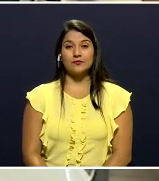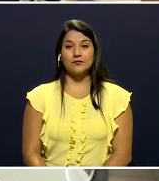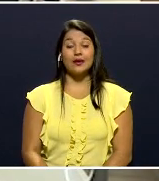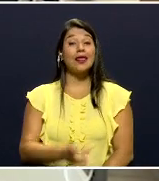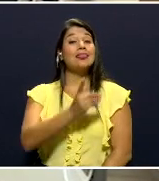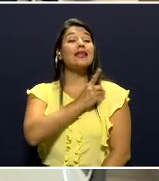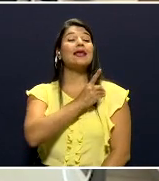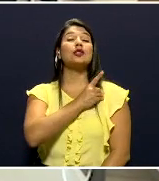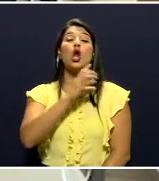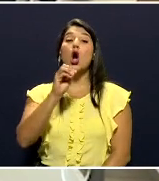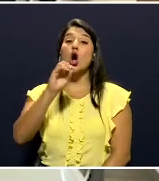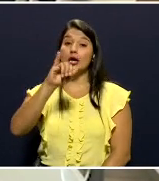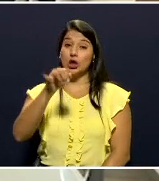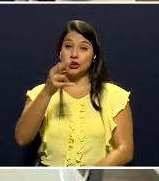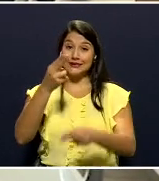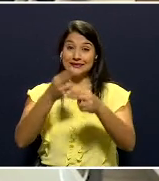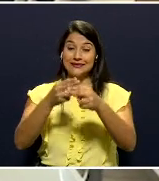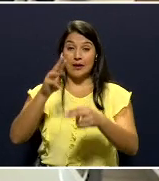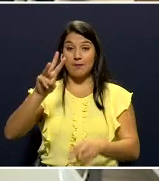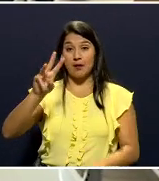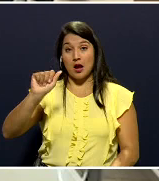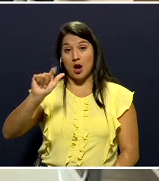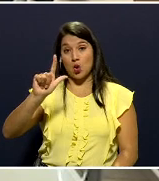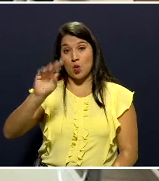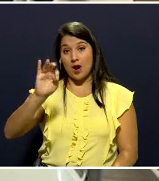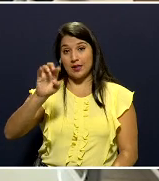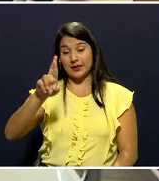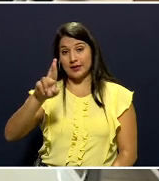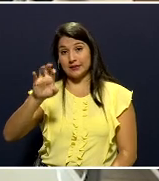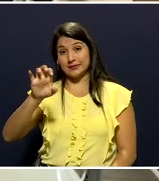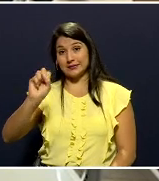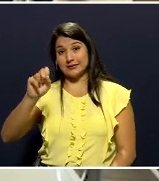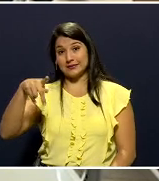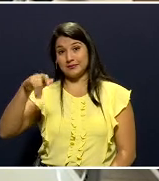El director del OIJ, Walter Espinosa, señaló este martes que ellos están